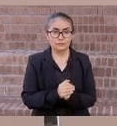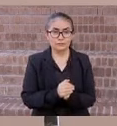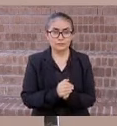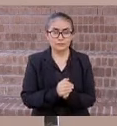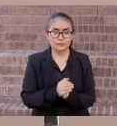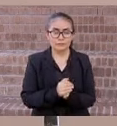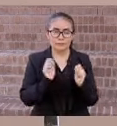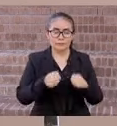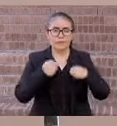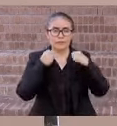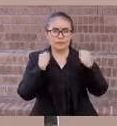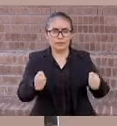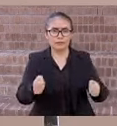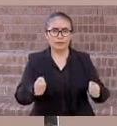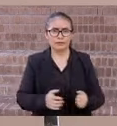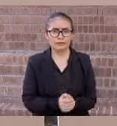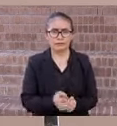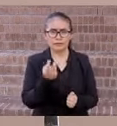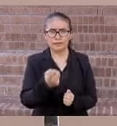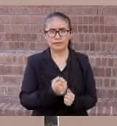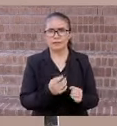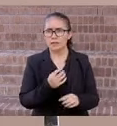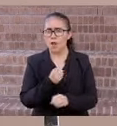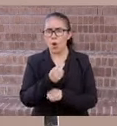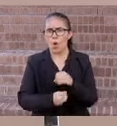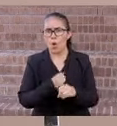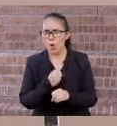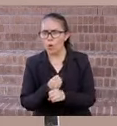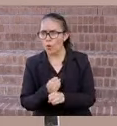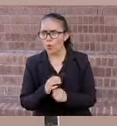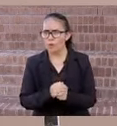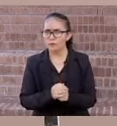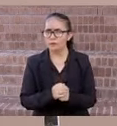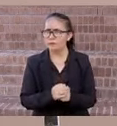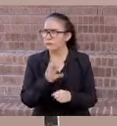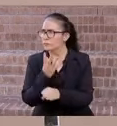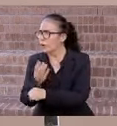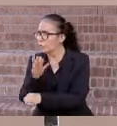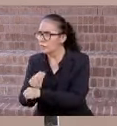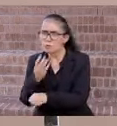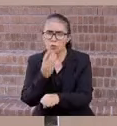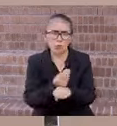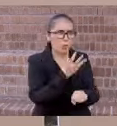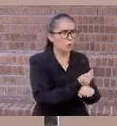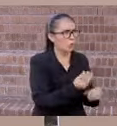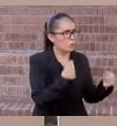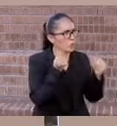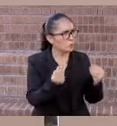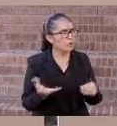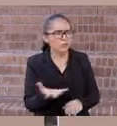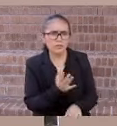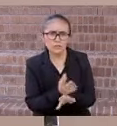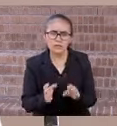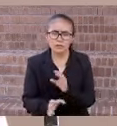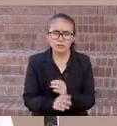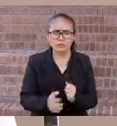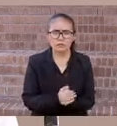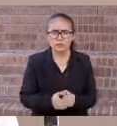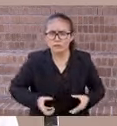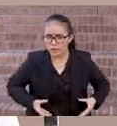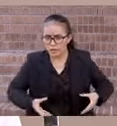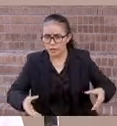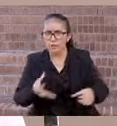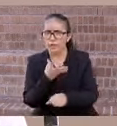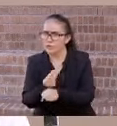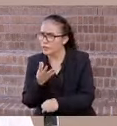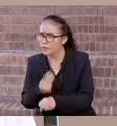a entregar estas obras que se realizaron muchísimas obras caminos